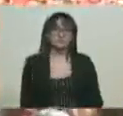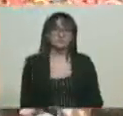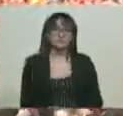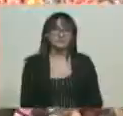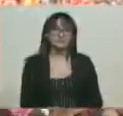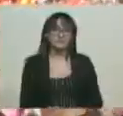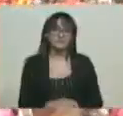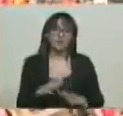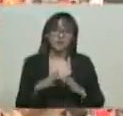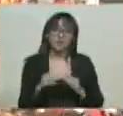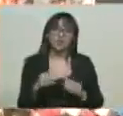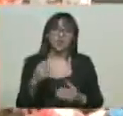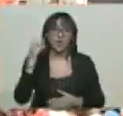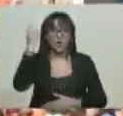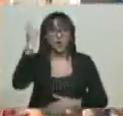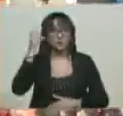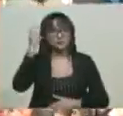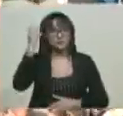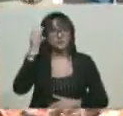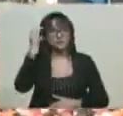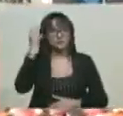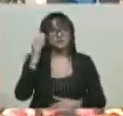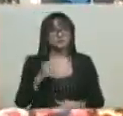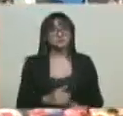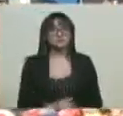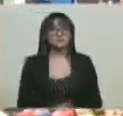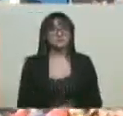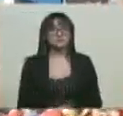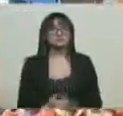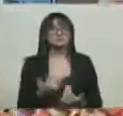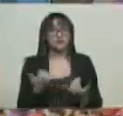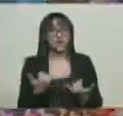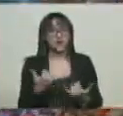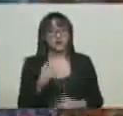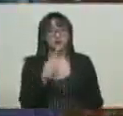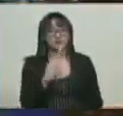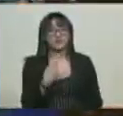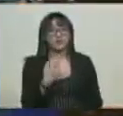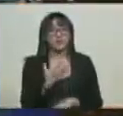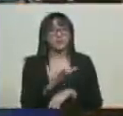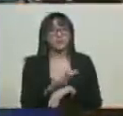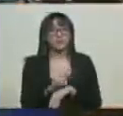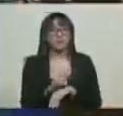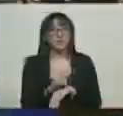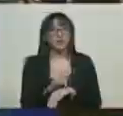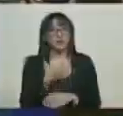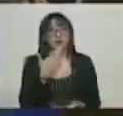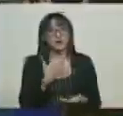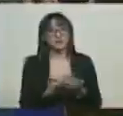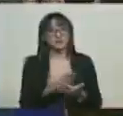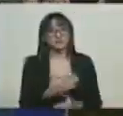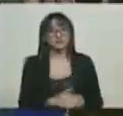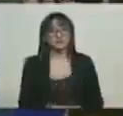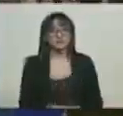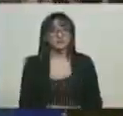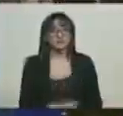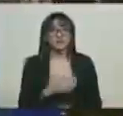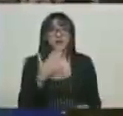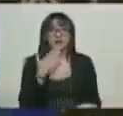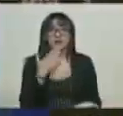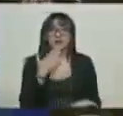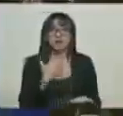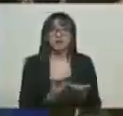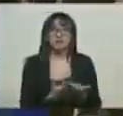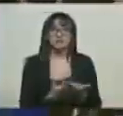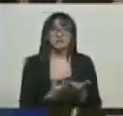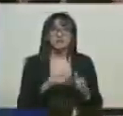Vamos todos con conciencia. Y les digo desde ya, Monaga, gracias. Gracias por